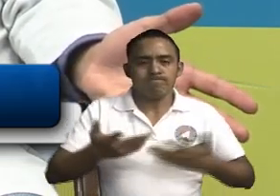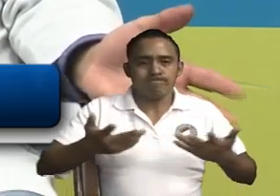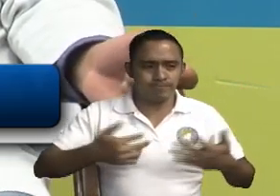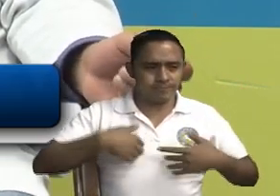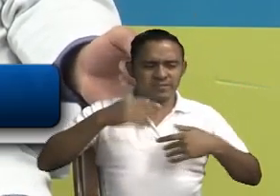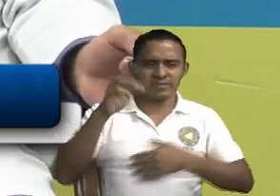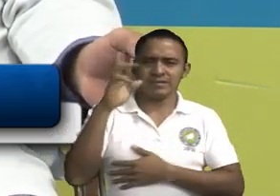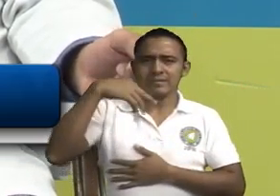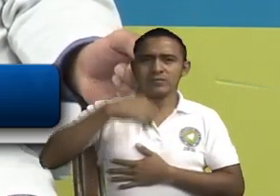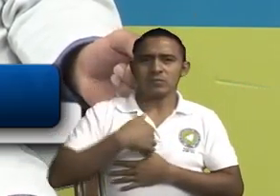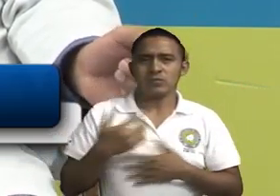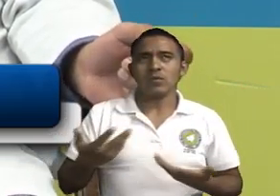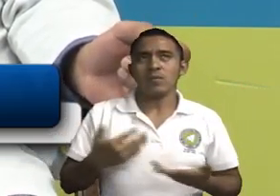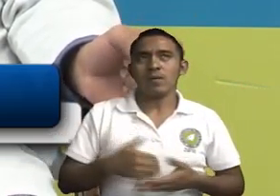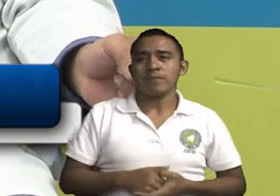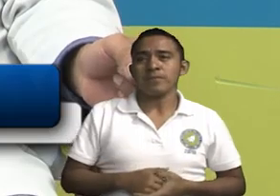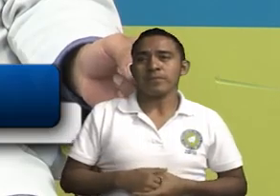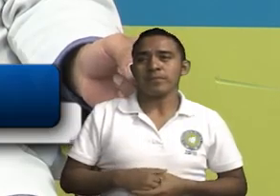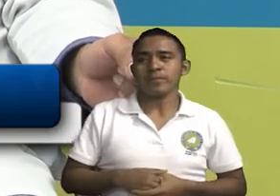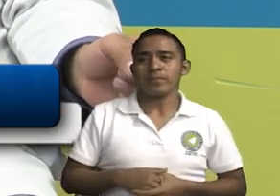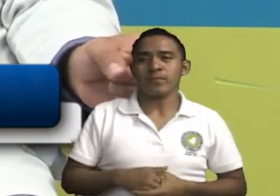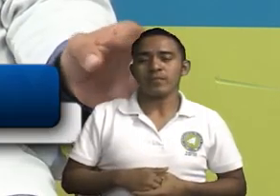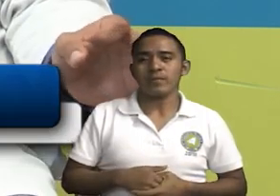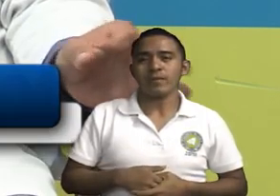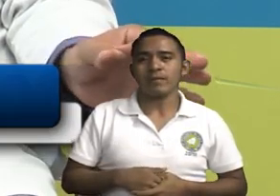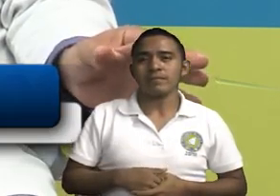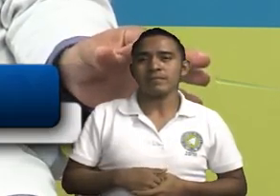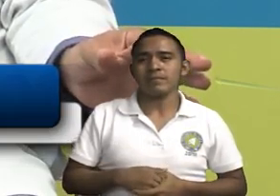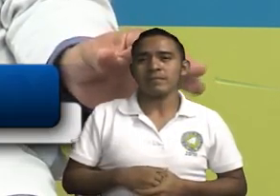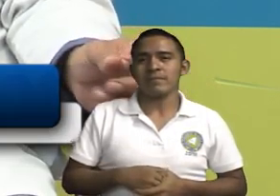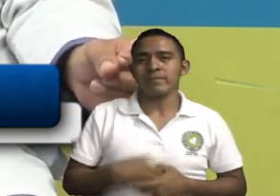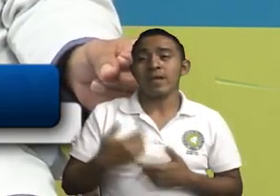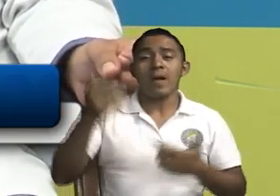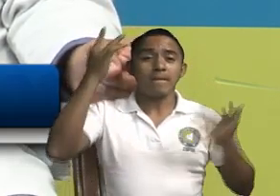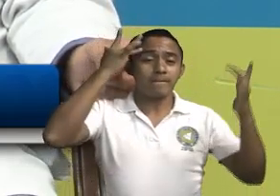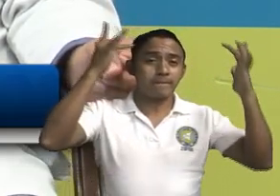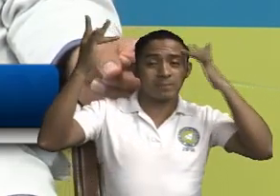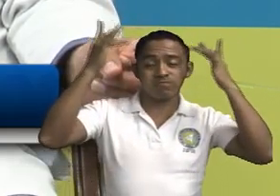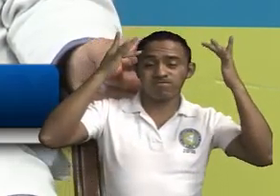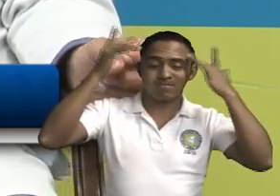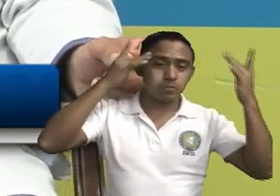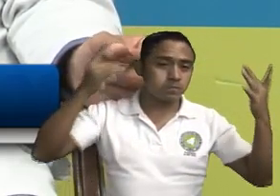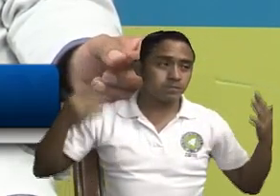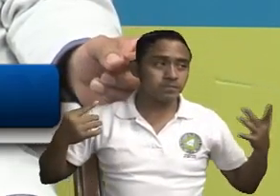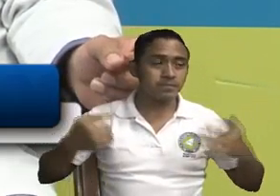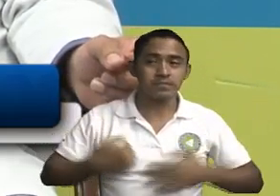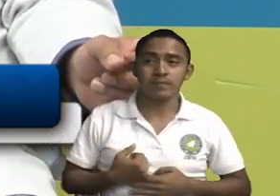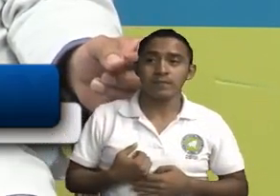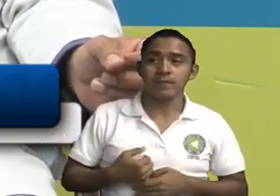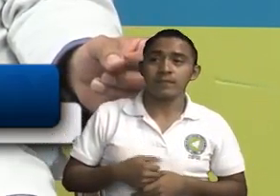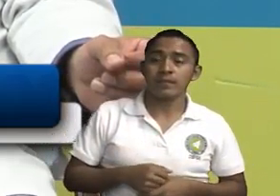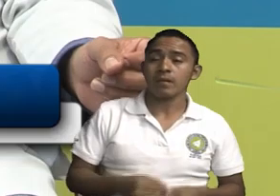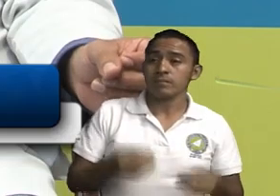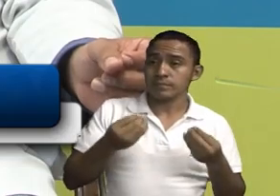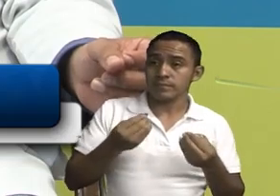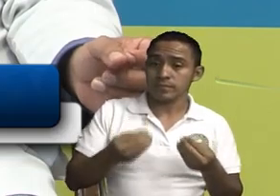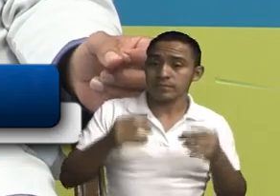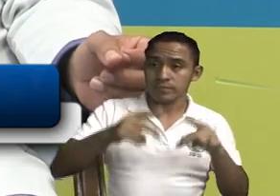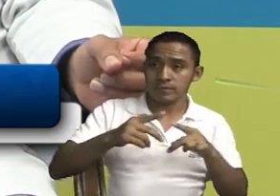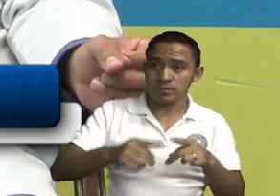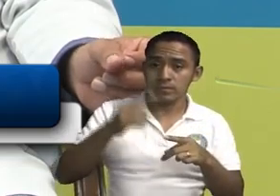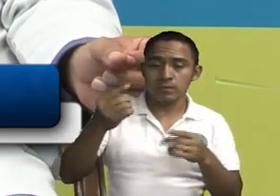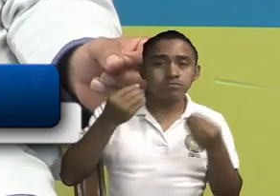aquí?, ¿verdad? Entonces, ¿qué pasa? Llegan preocupados. Y te cuento que hay una gran parte de estos pacientes